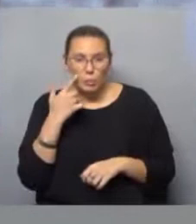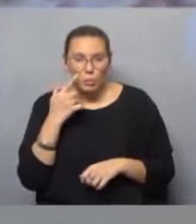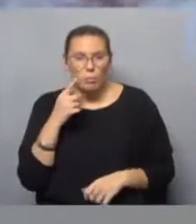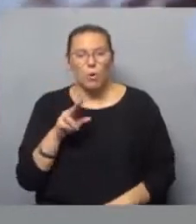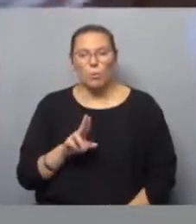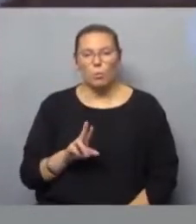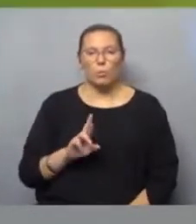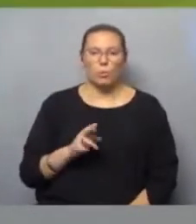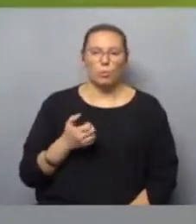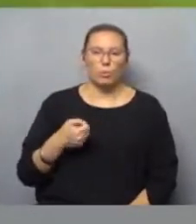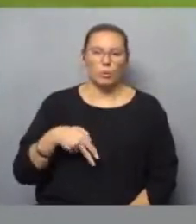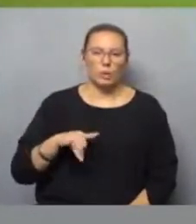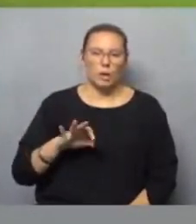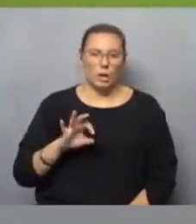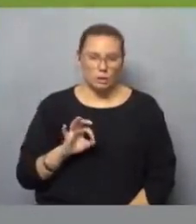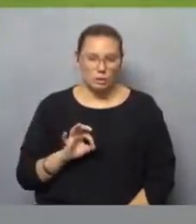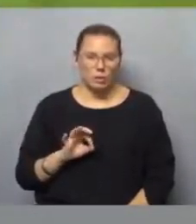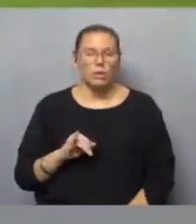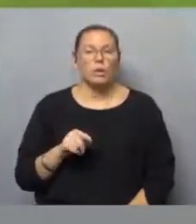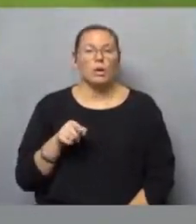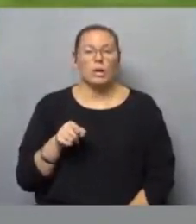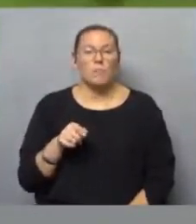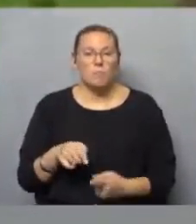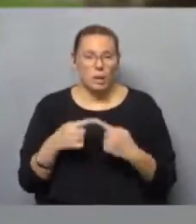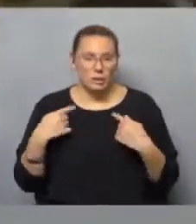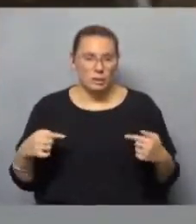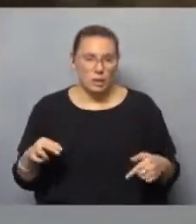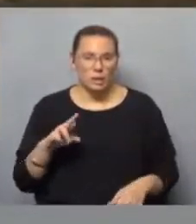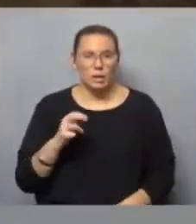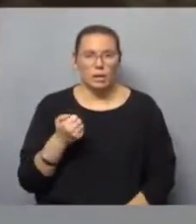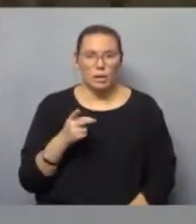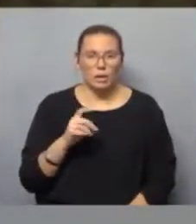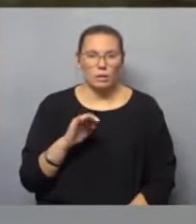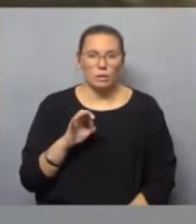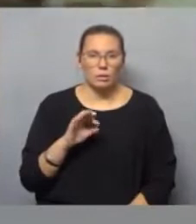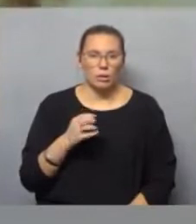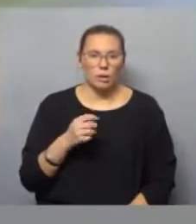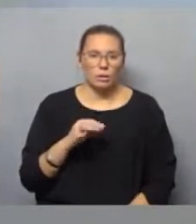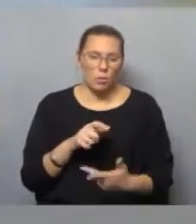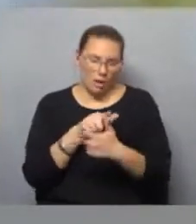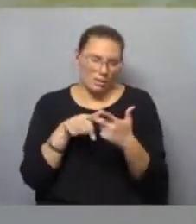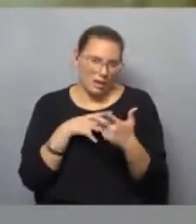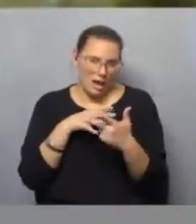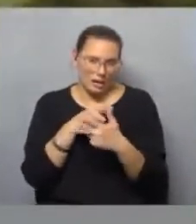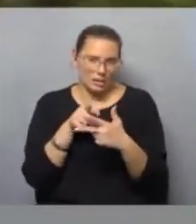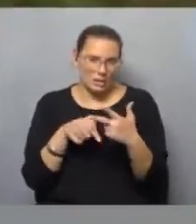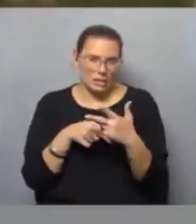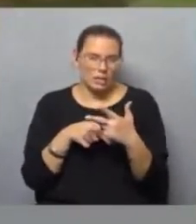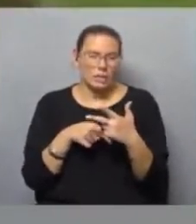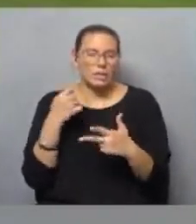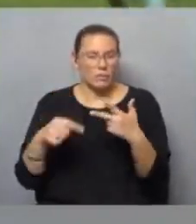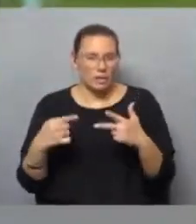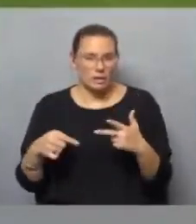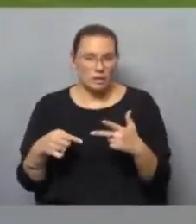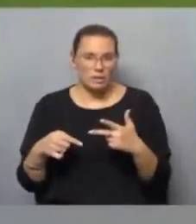uranio. El uranio es radioactivo y genera, hay 3 uranios, digamos, 3 isótopos del uranio,